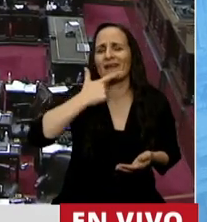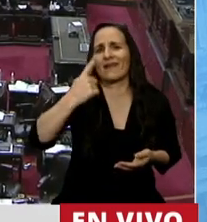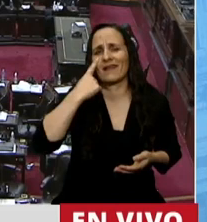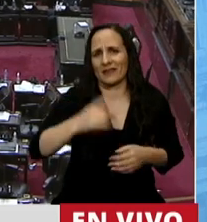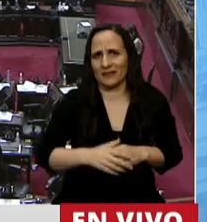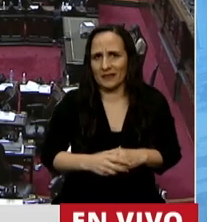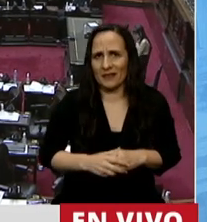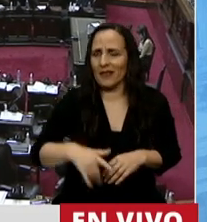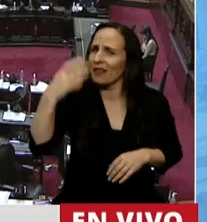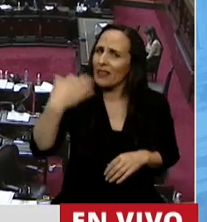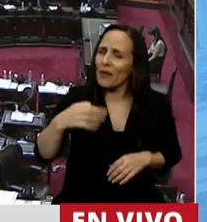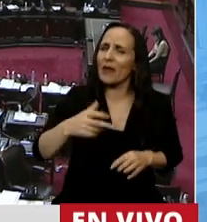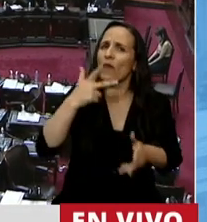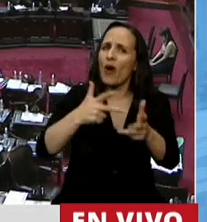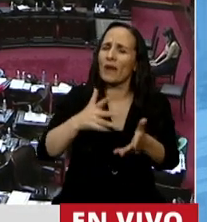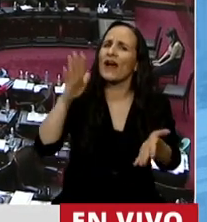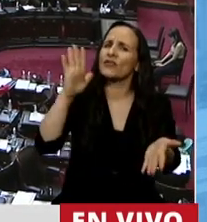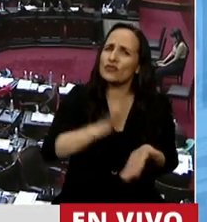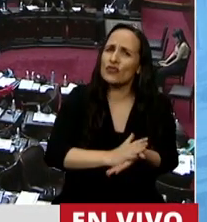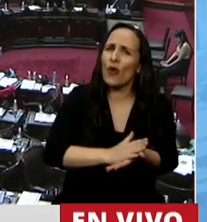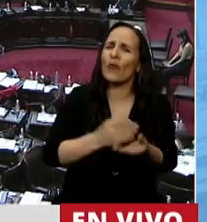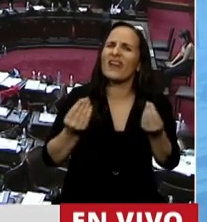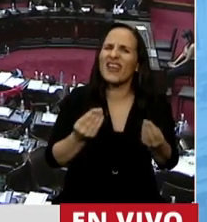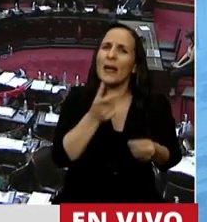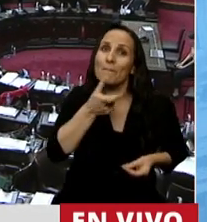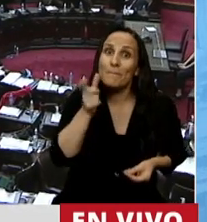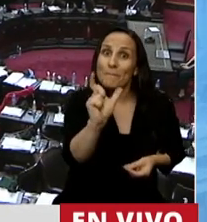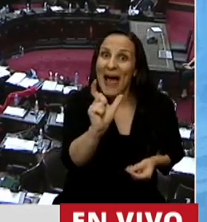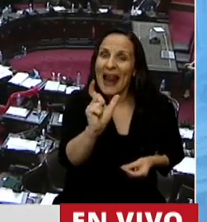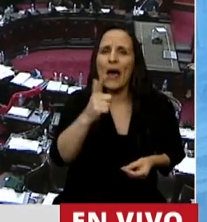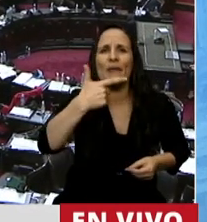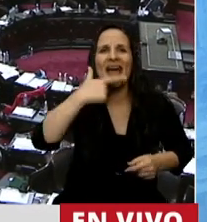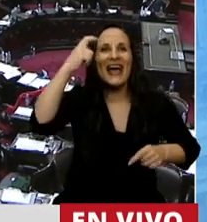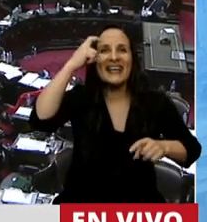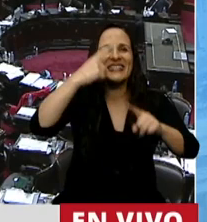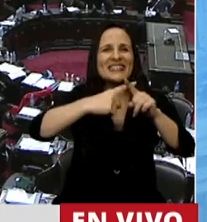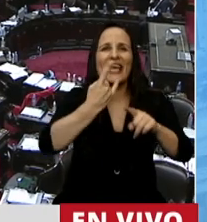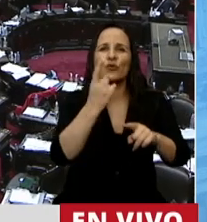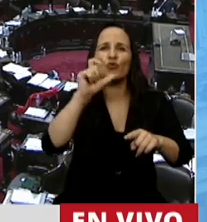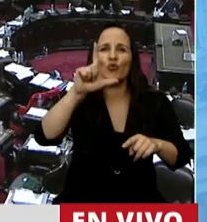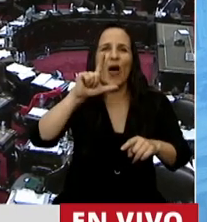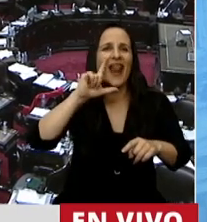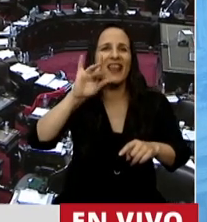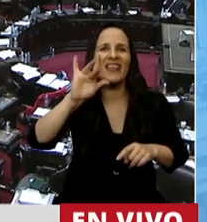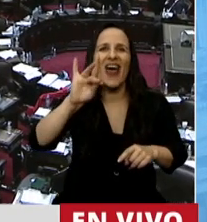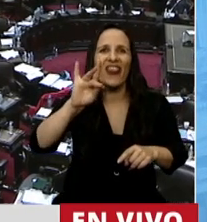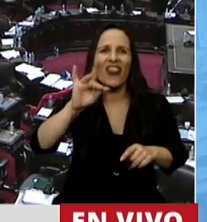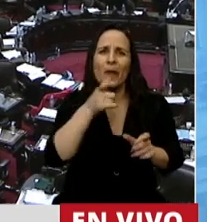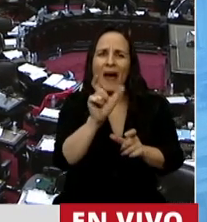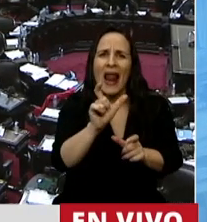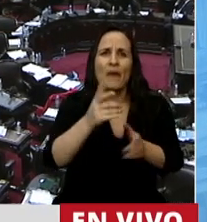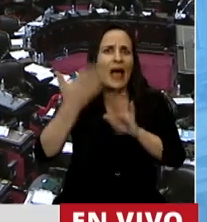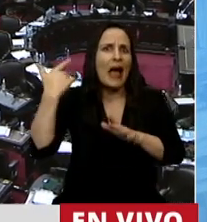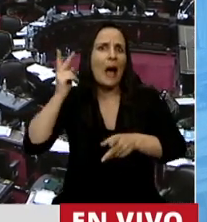Y debemos hablar de sexualidad. Esta palabra que muchos años anteriores estaba prohibida,